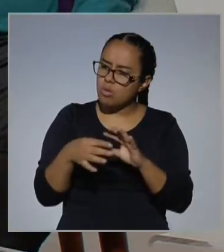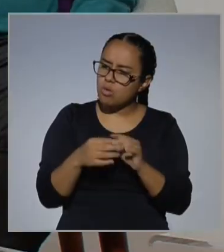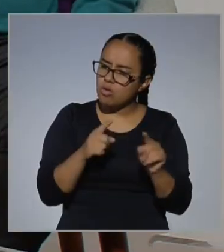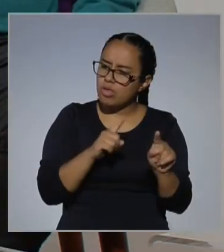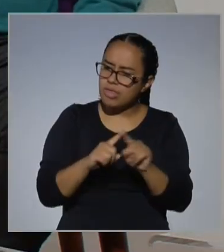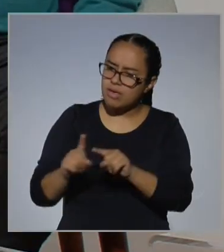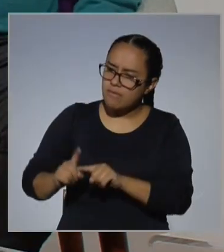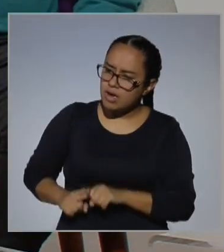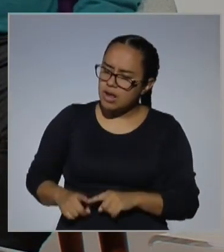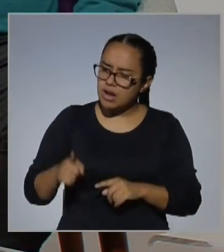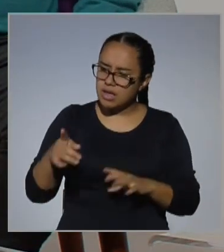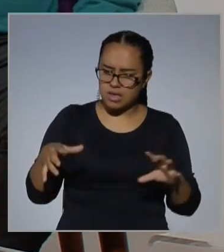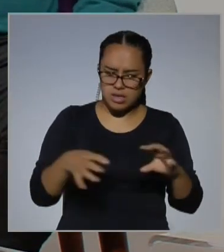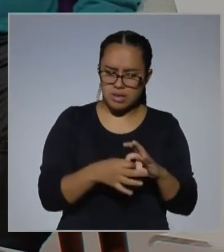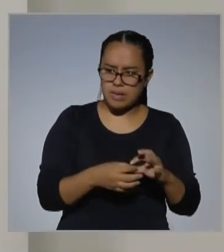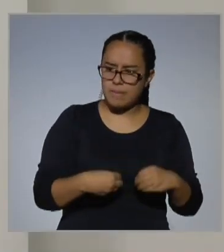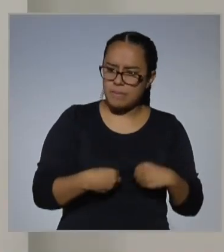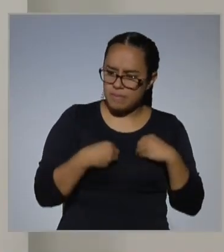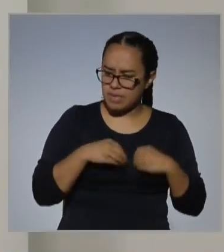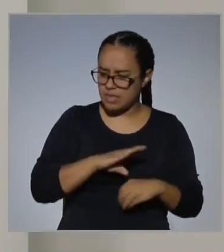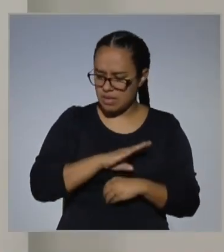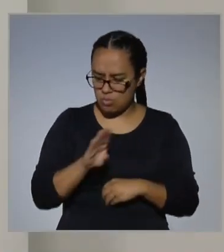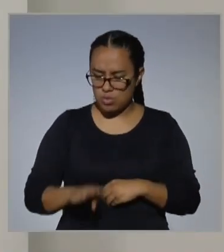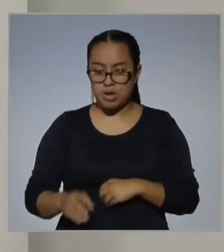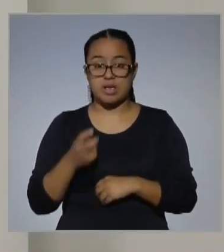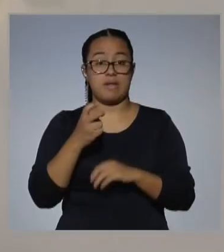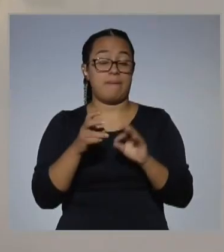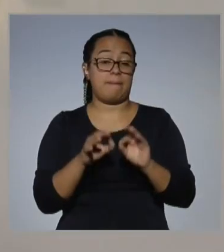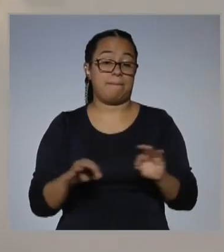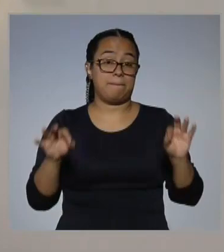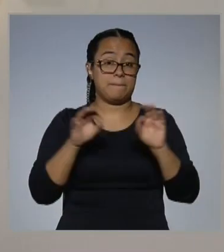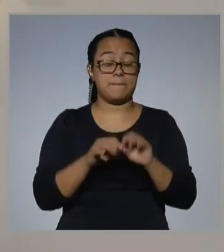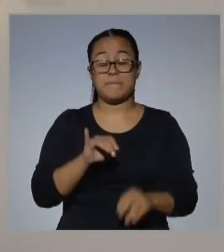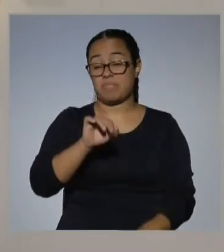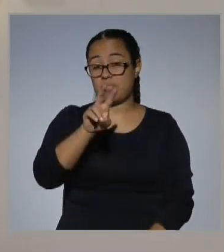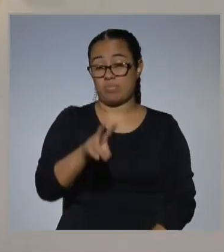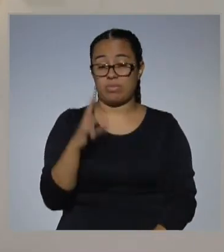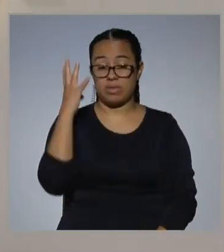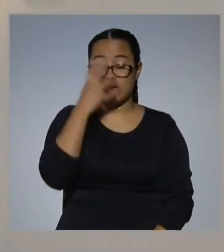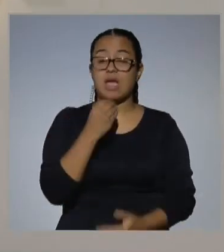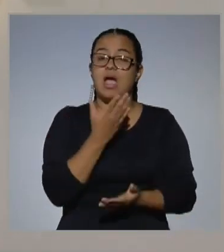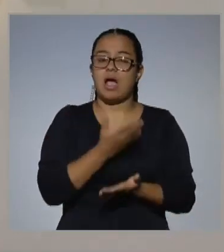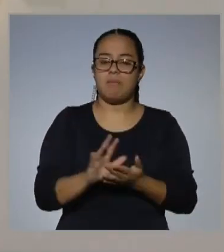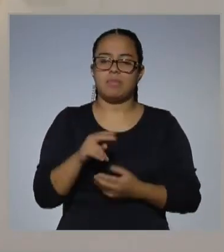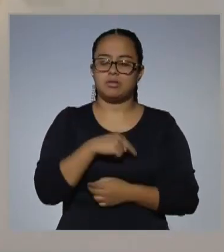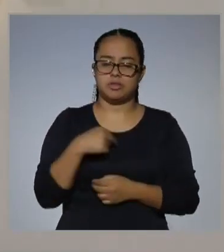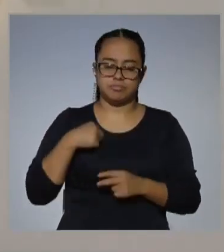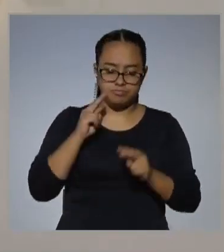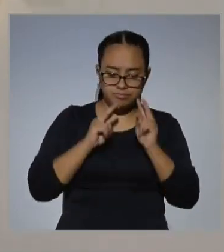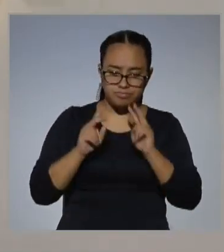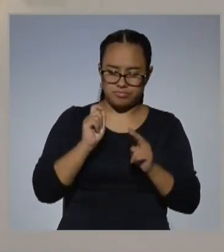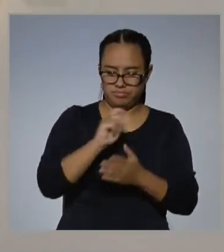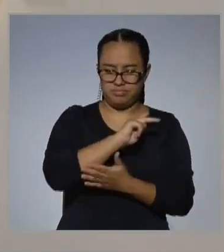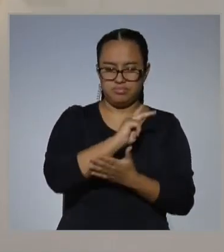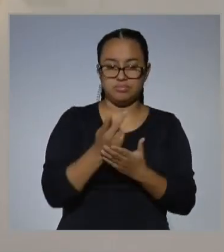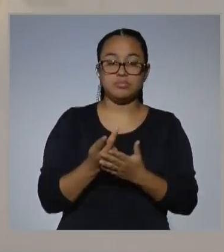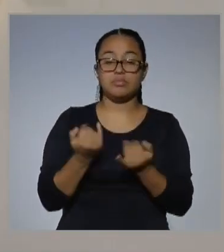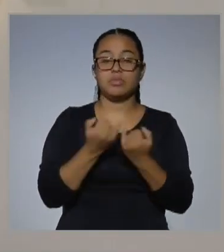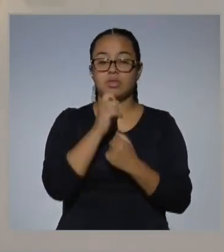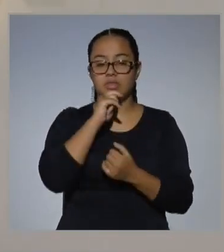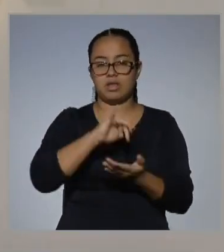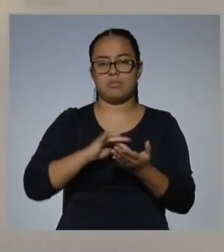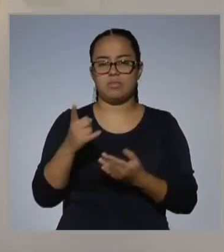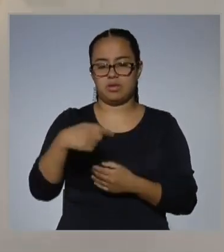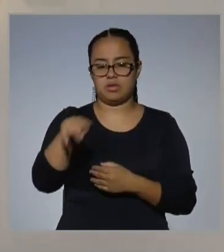distintas relaciones con la muerte es muy importante. Es maravilloso. Y además lo que hemos visto también a lo largo del programa, y les agradecemos mucho